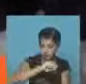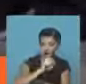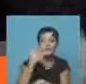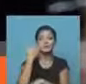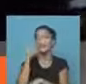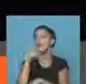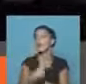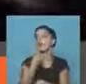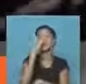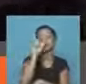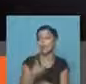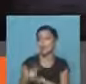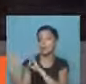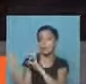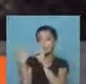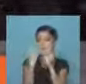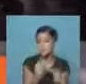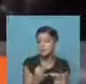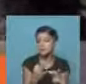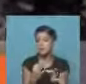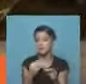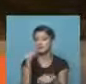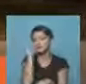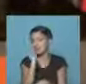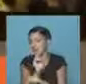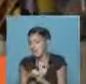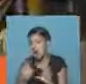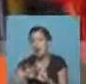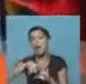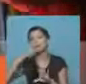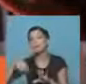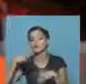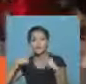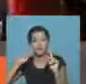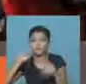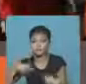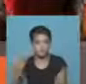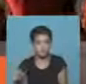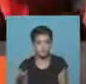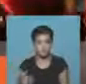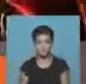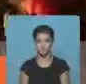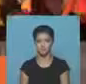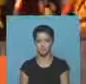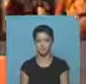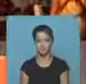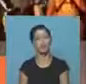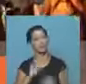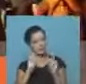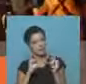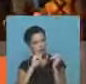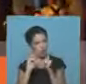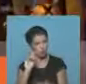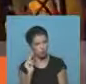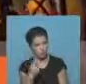acá, le trajeron a uno de los que están mal heridos, y hay uno que no se sabe nada de él. ¿Hay también un chico que falleció?